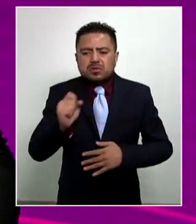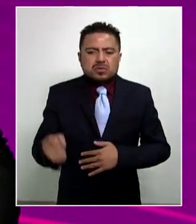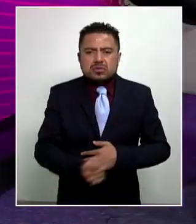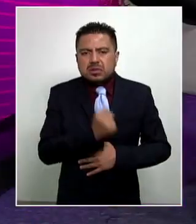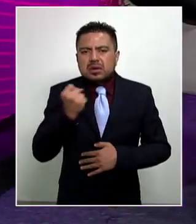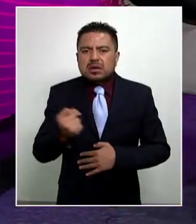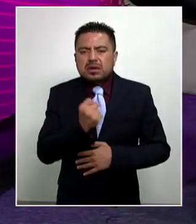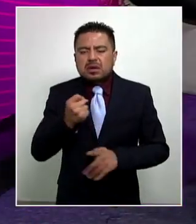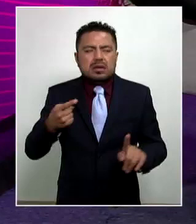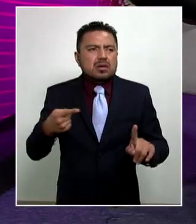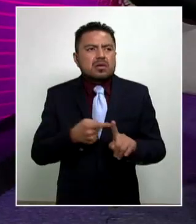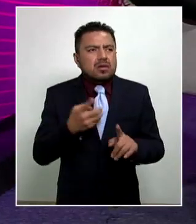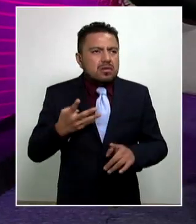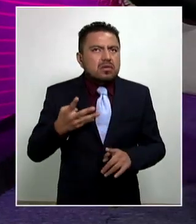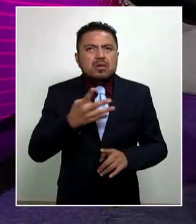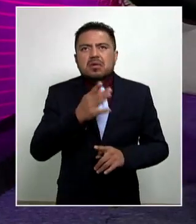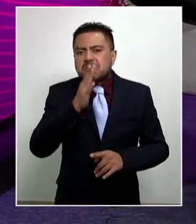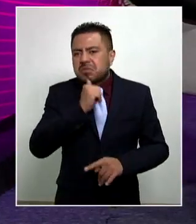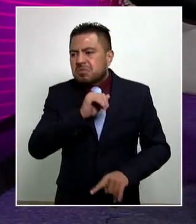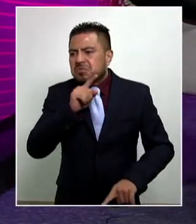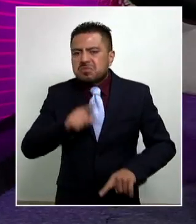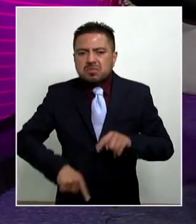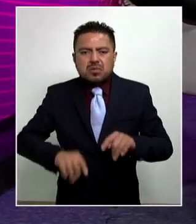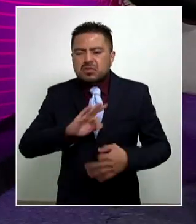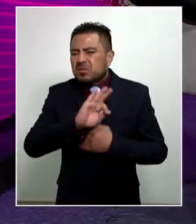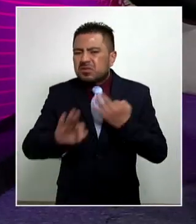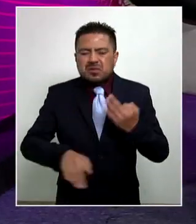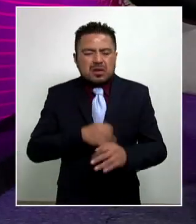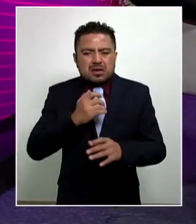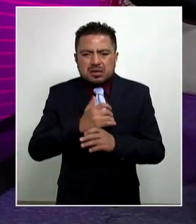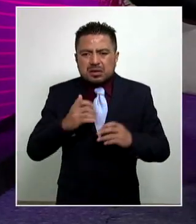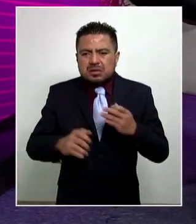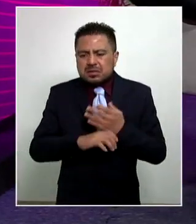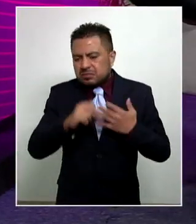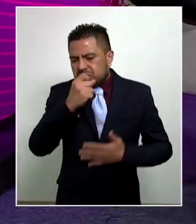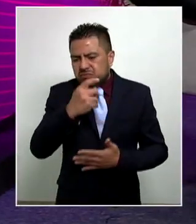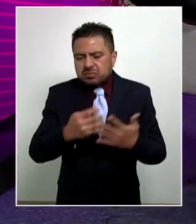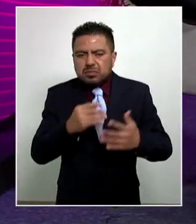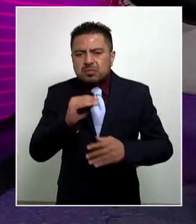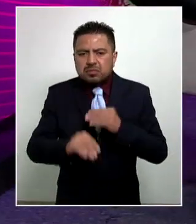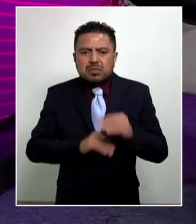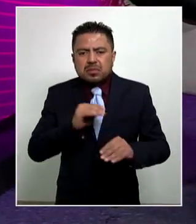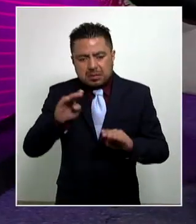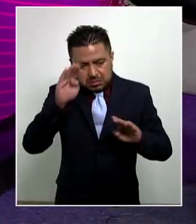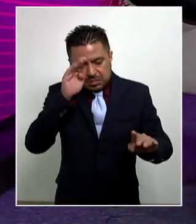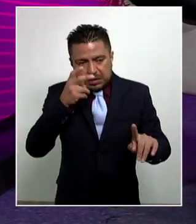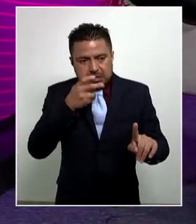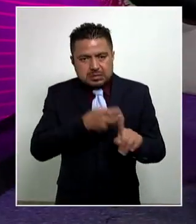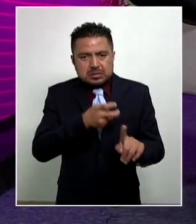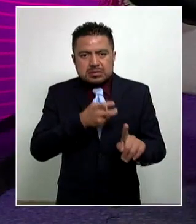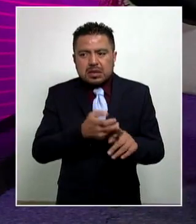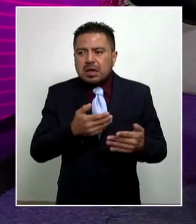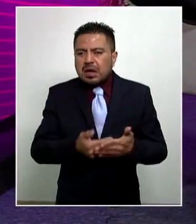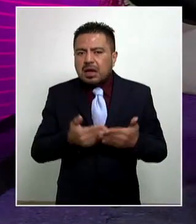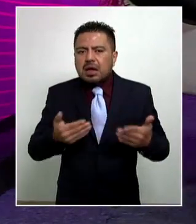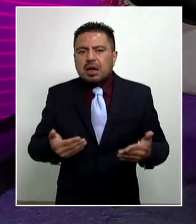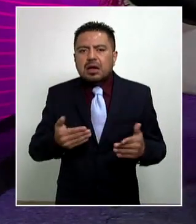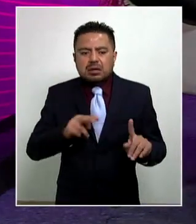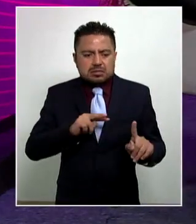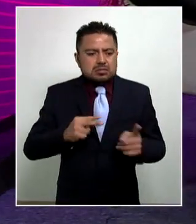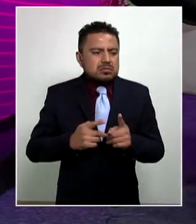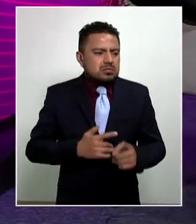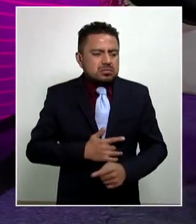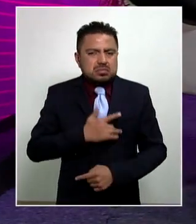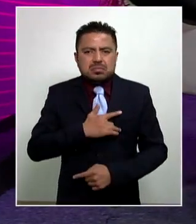de destino que es inevitable. Bueno, todos esos aspectos van conformando este pensamiento. Ahora que se ha